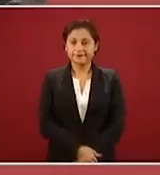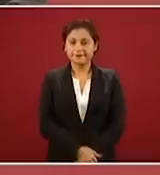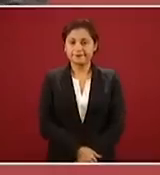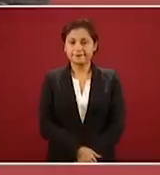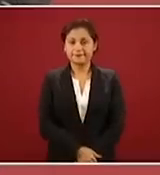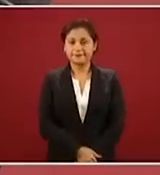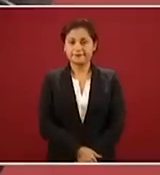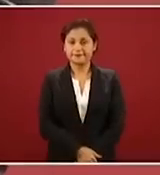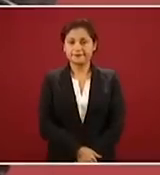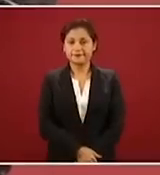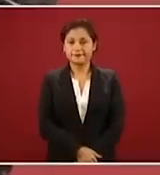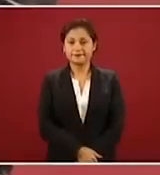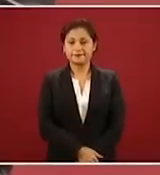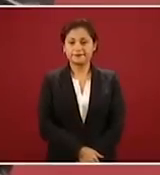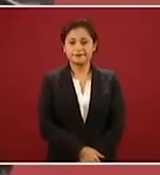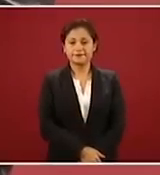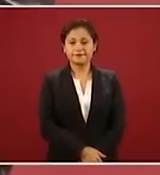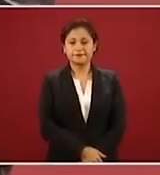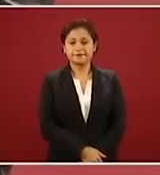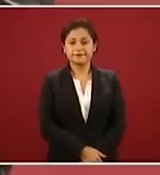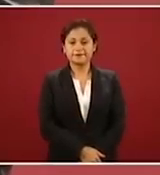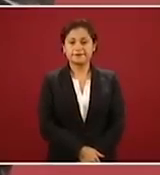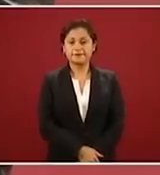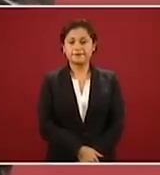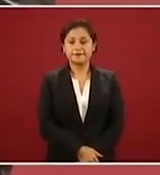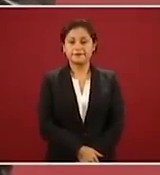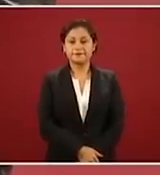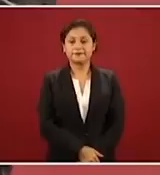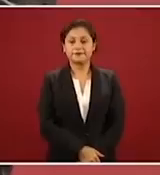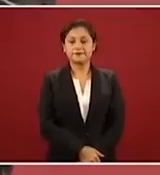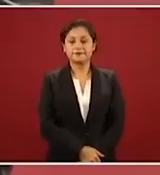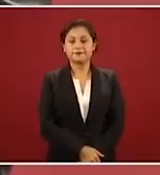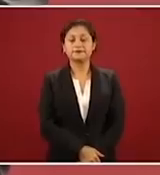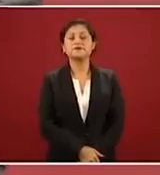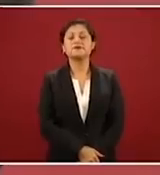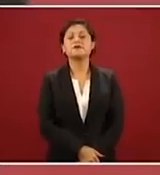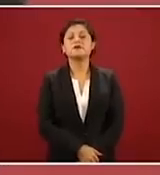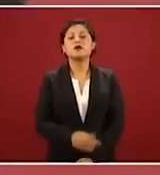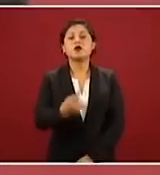me dijo un joven que estudia,